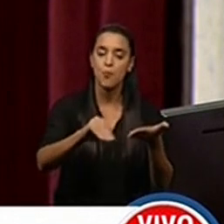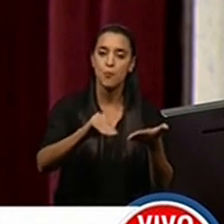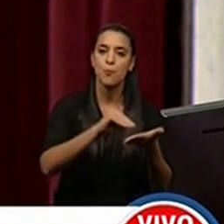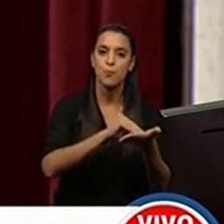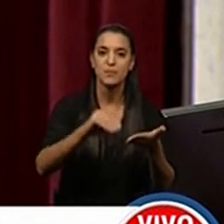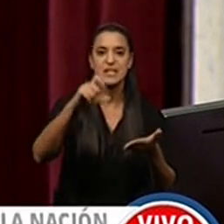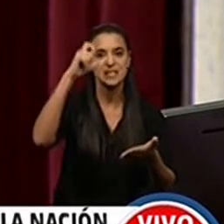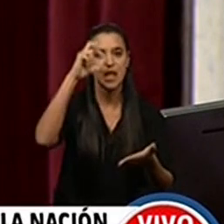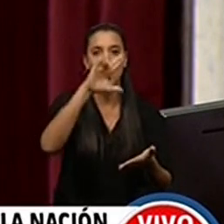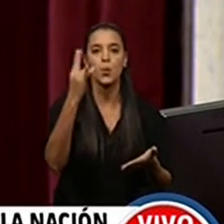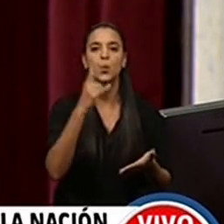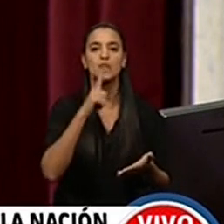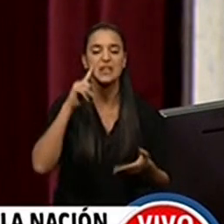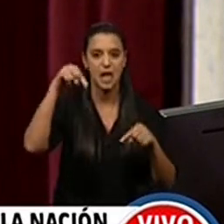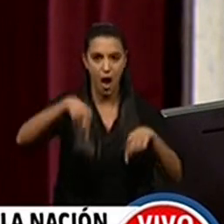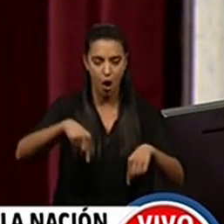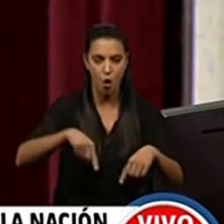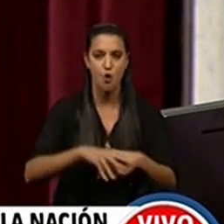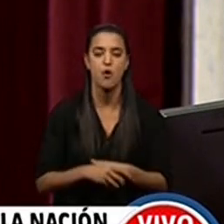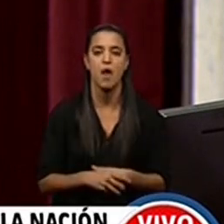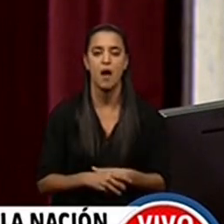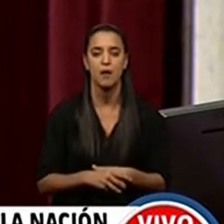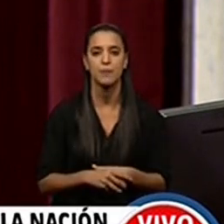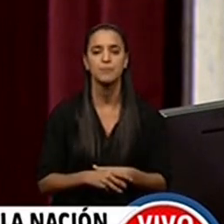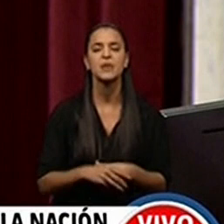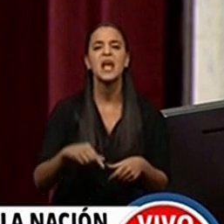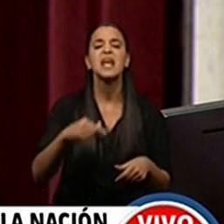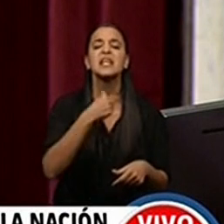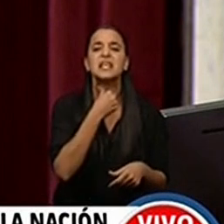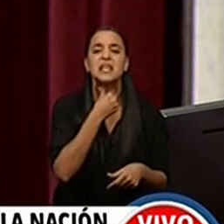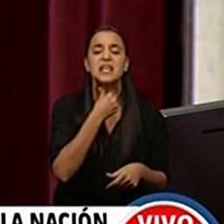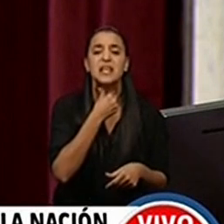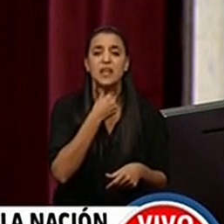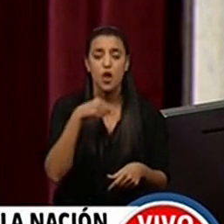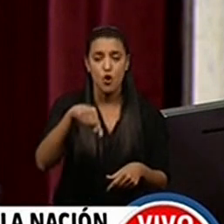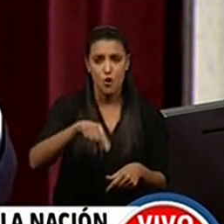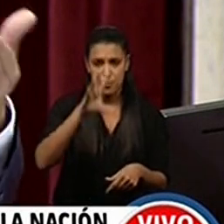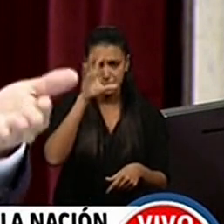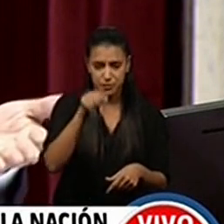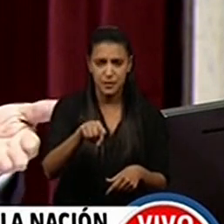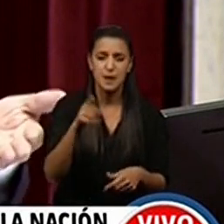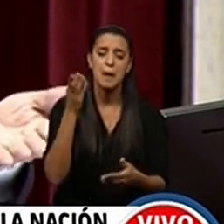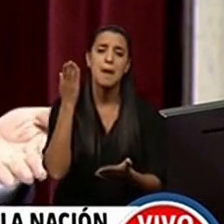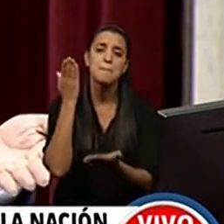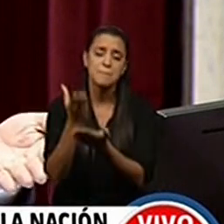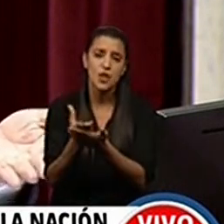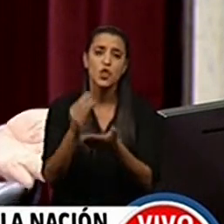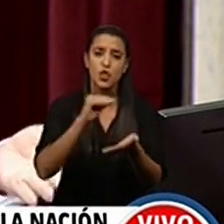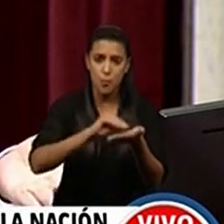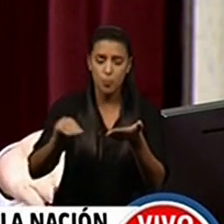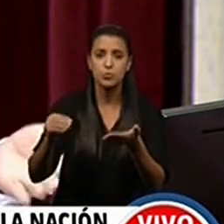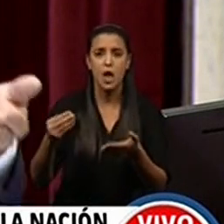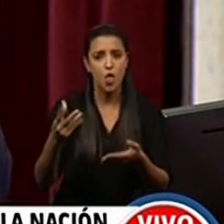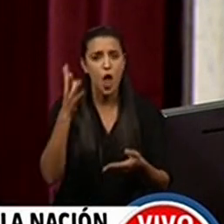Diputada Cerruti, en el uso de la palabra, digamos. Quiero recordar, digamos, que a pedido del diputado que hizo un planteo